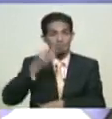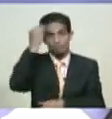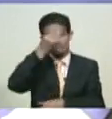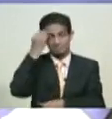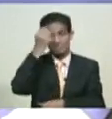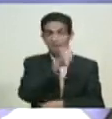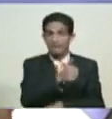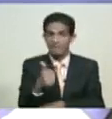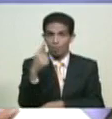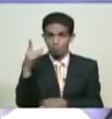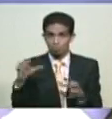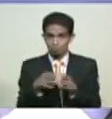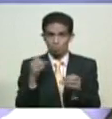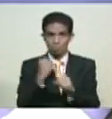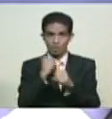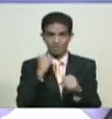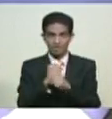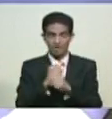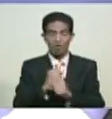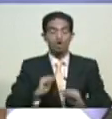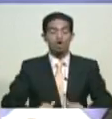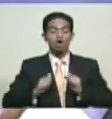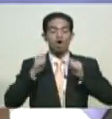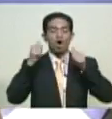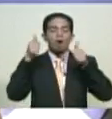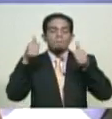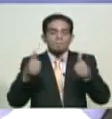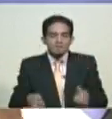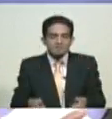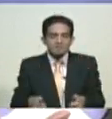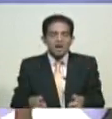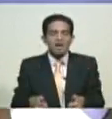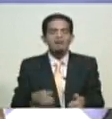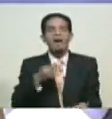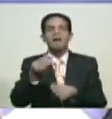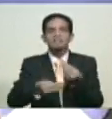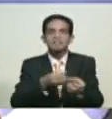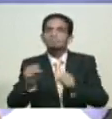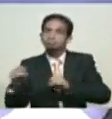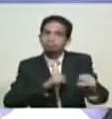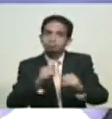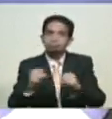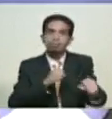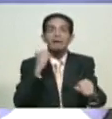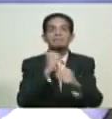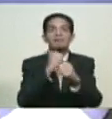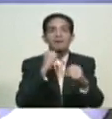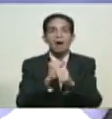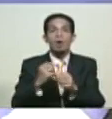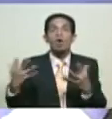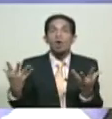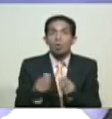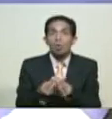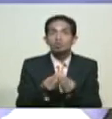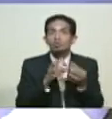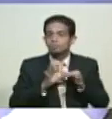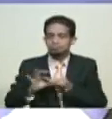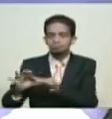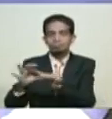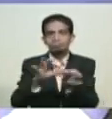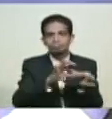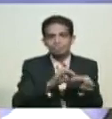su propio equipo de trabajo pero también empezar a generar líneas de acción líneas de trabajo conjunto para que entre todos verdaderamente